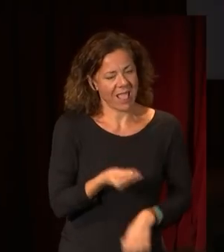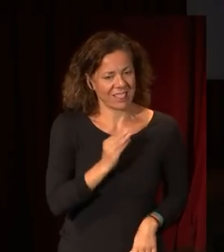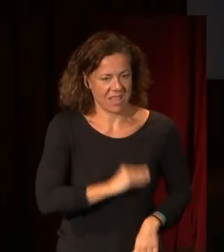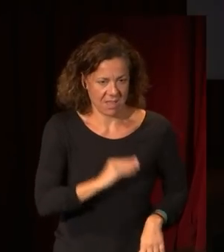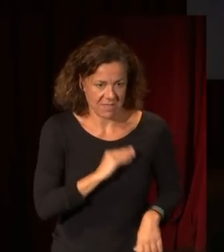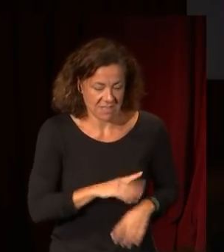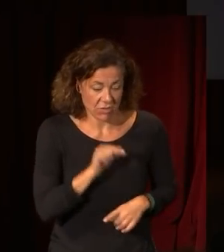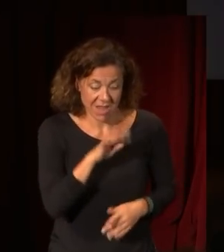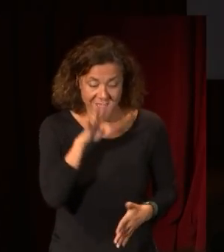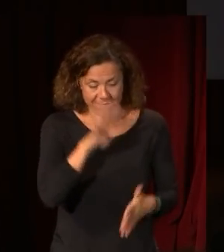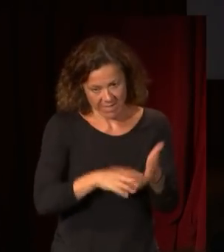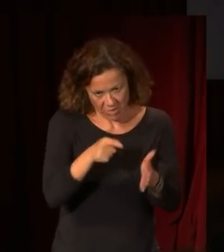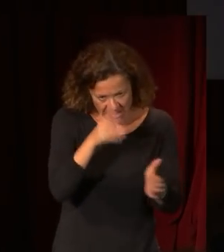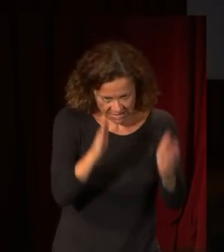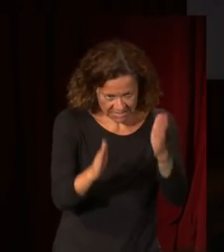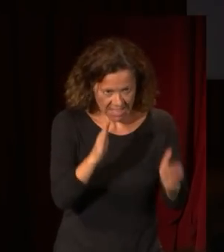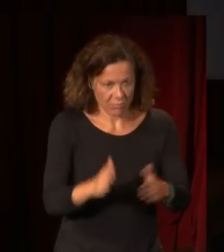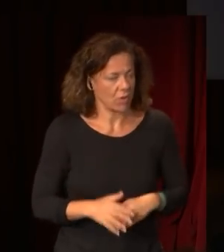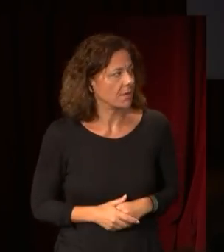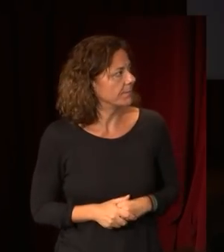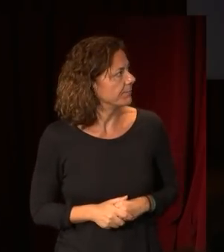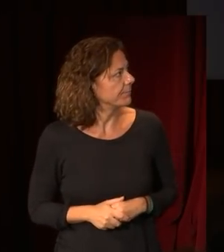la barcelona de ese momento